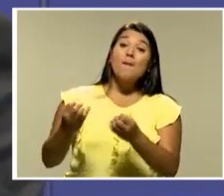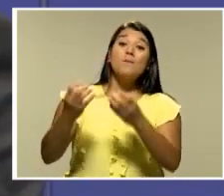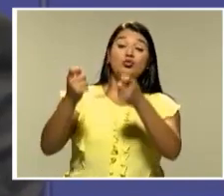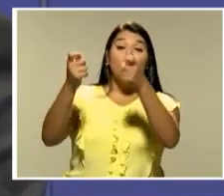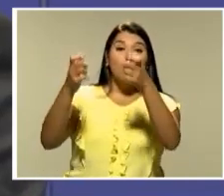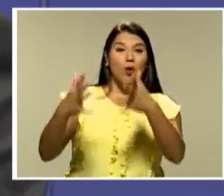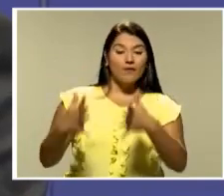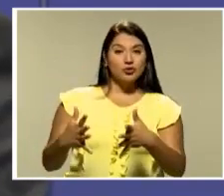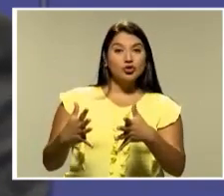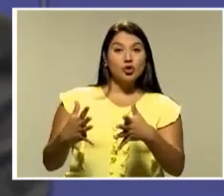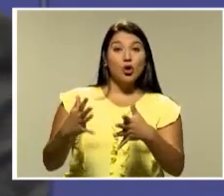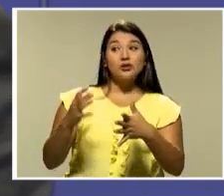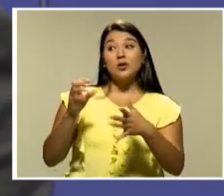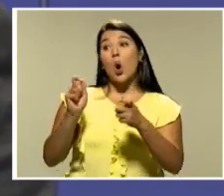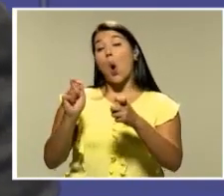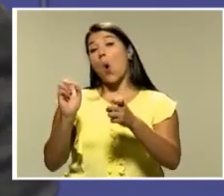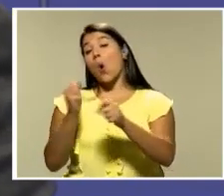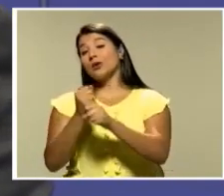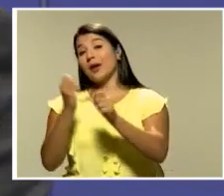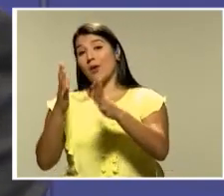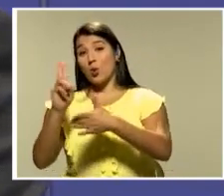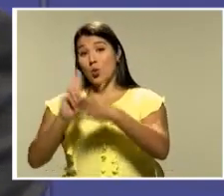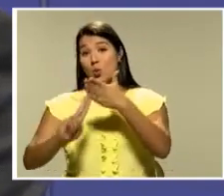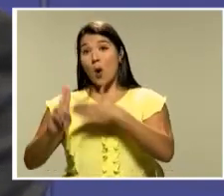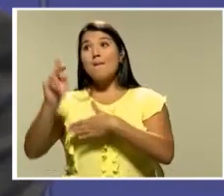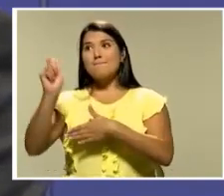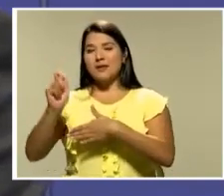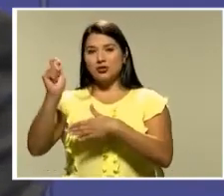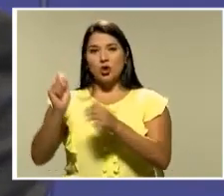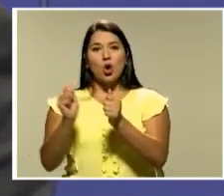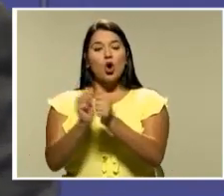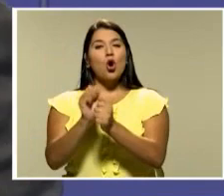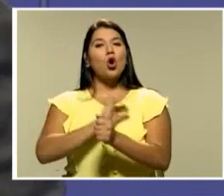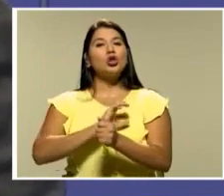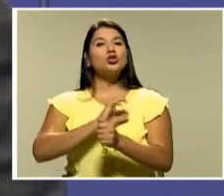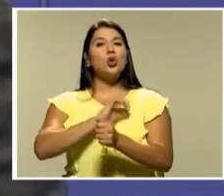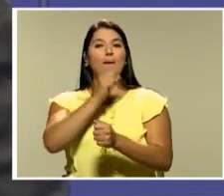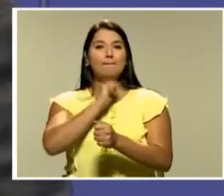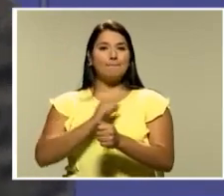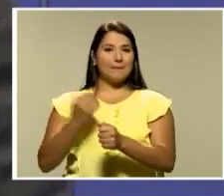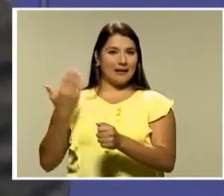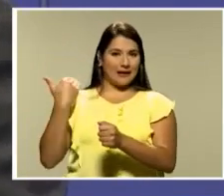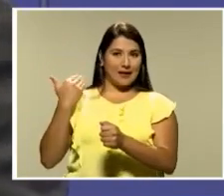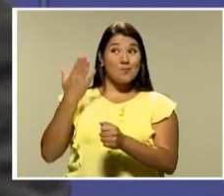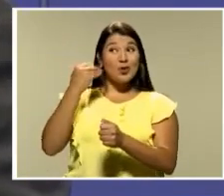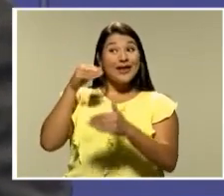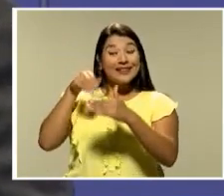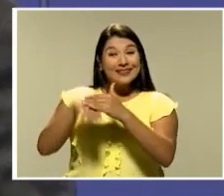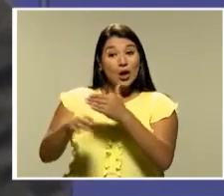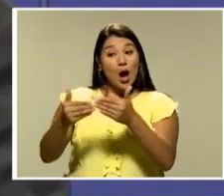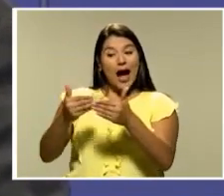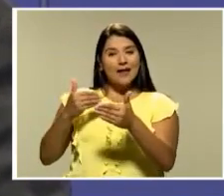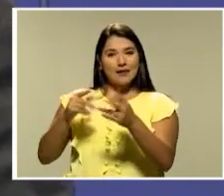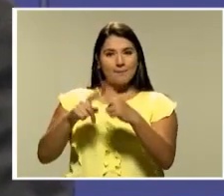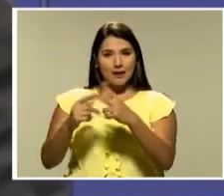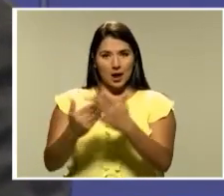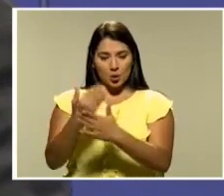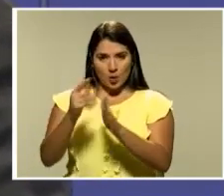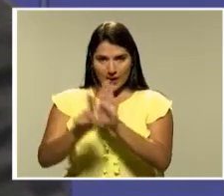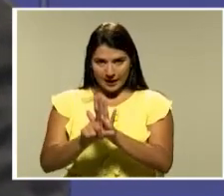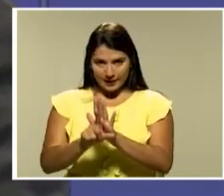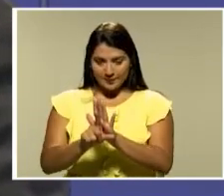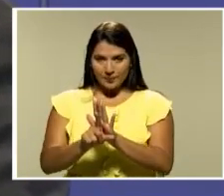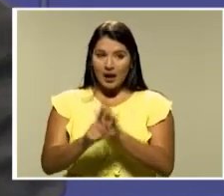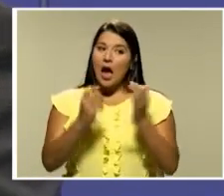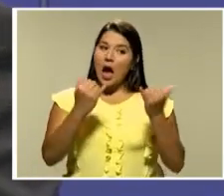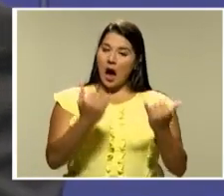y funcionarios universitarios pensionándose con las condiciones viejas. Ahora bien, lo que sí ha